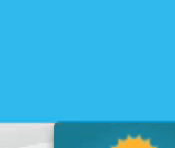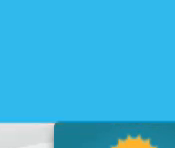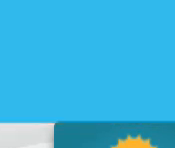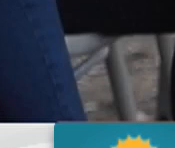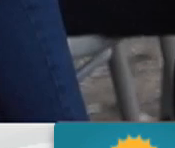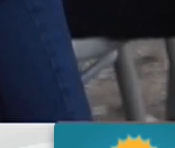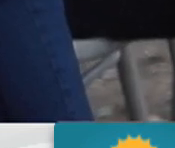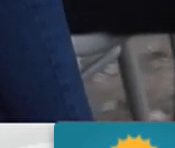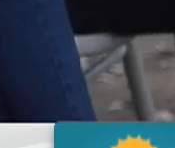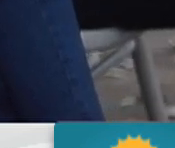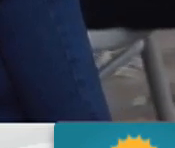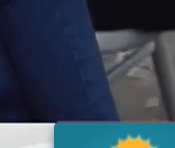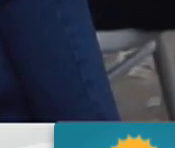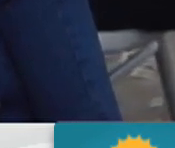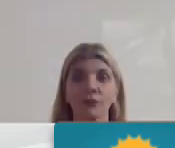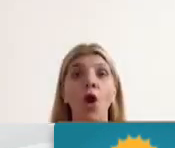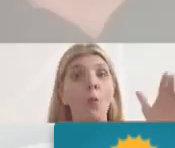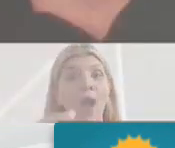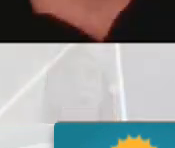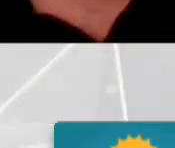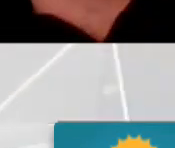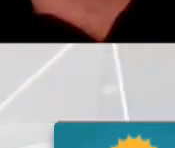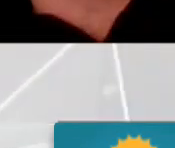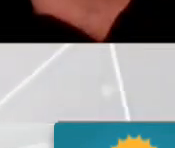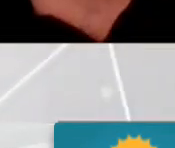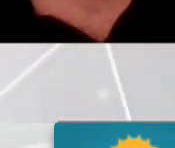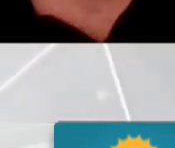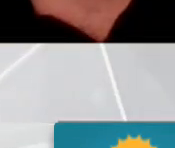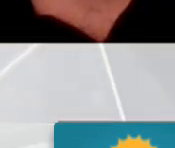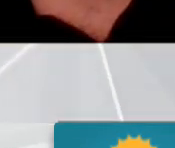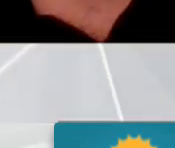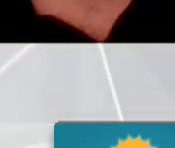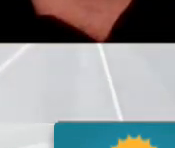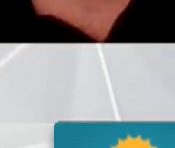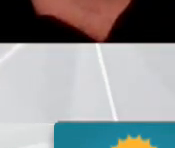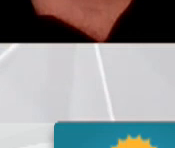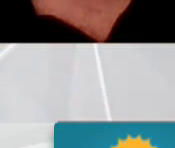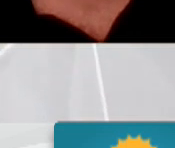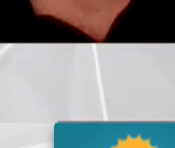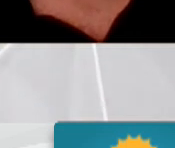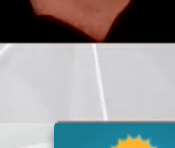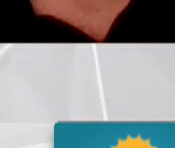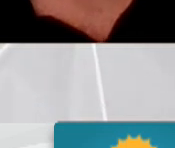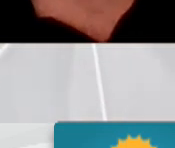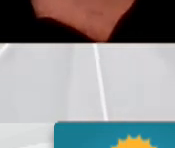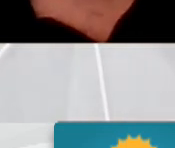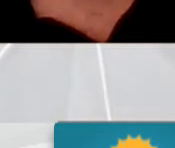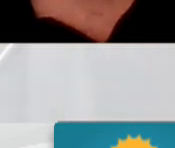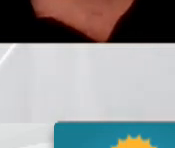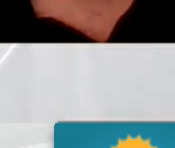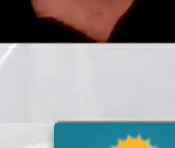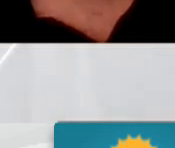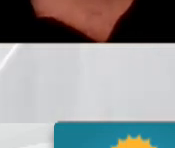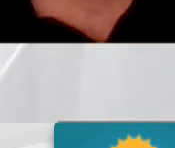apareció otro financiamiento, digamos. Ya entró también a participar el gobierno de la provincia a través de la agencia Córdoba